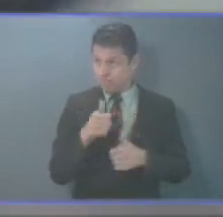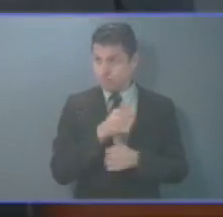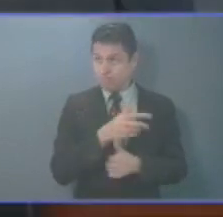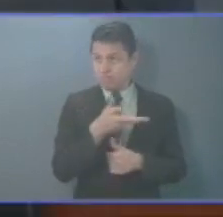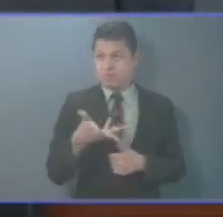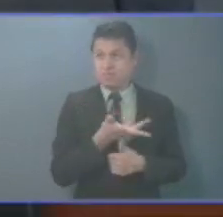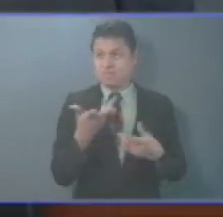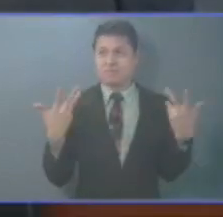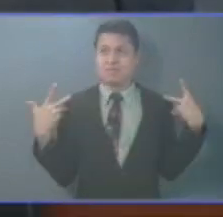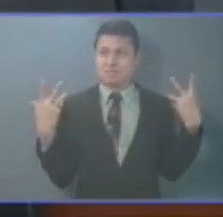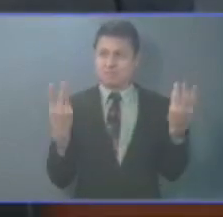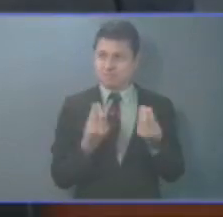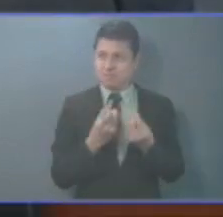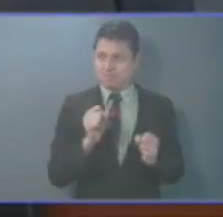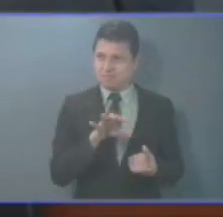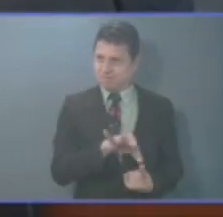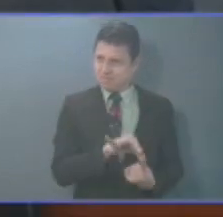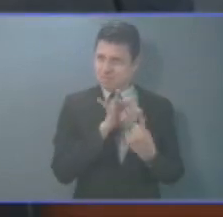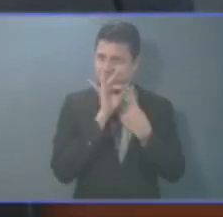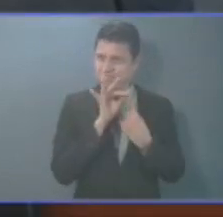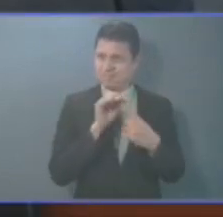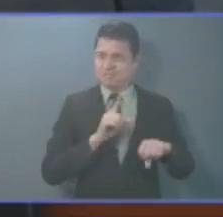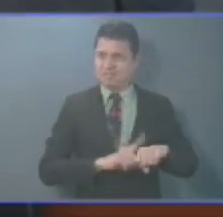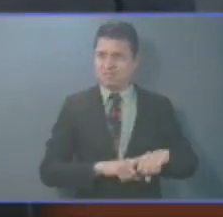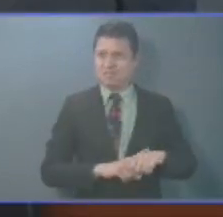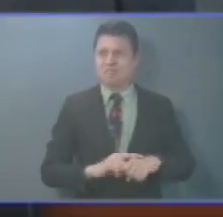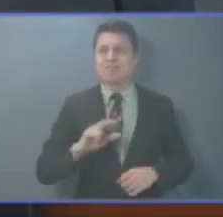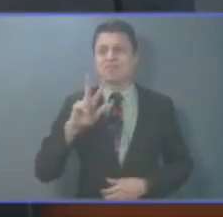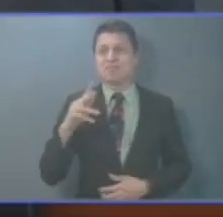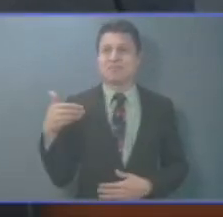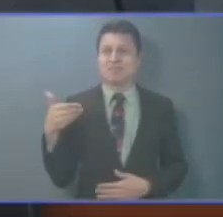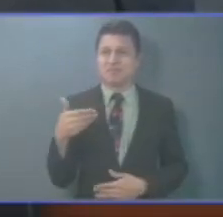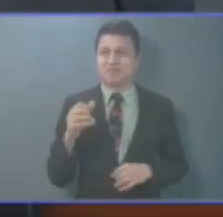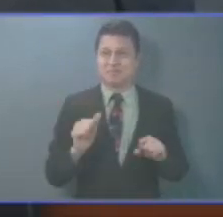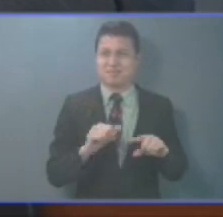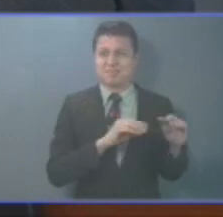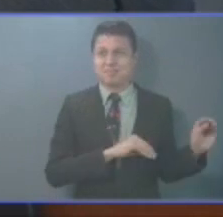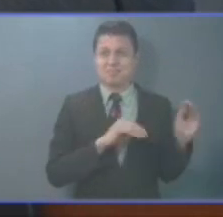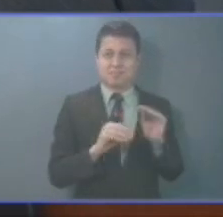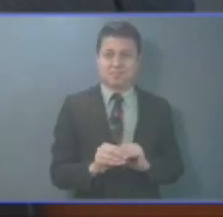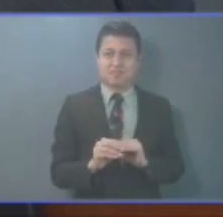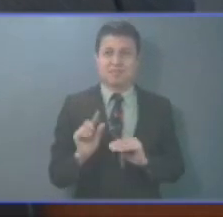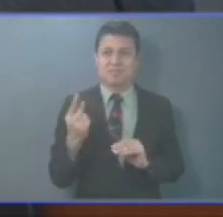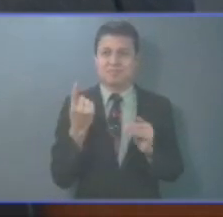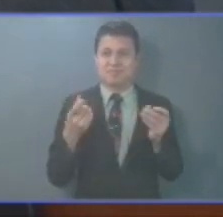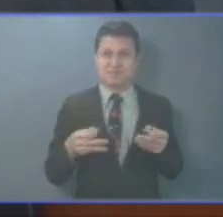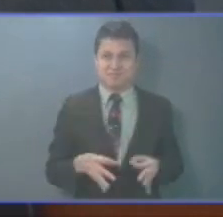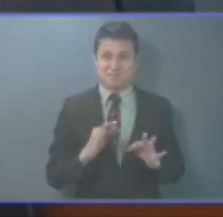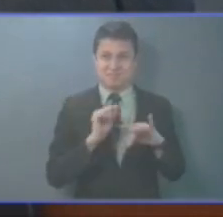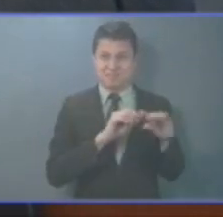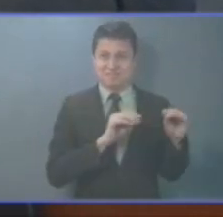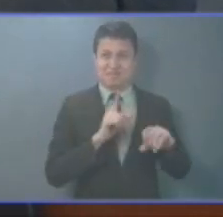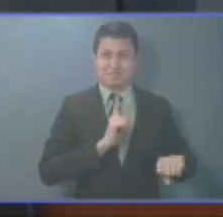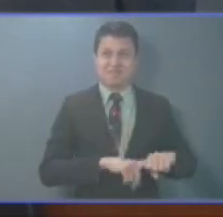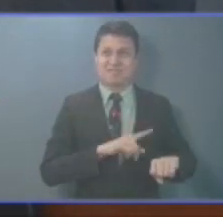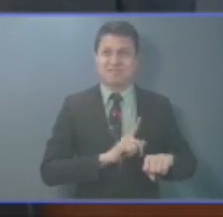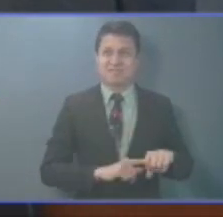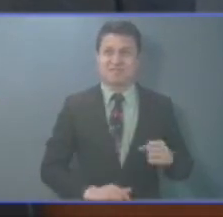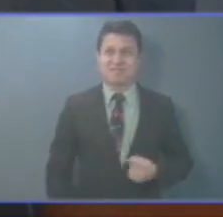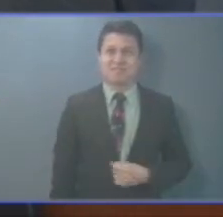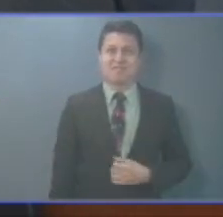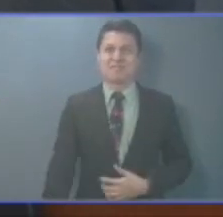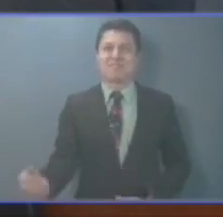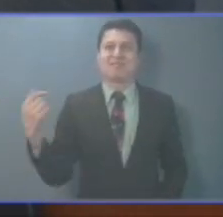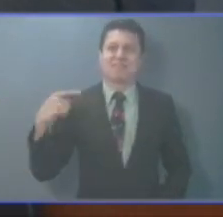sociedad civil serán electas por periodos de 3 años, pudiendo ser reelectas únicamente para un segundo periodo.